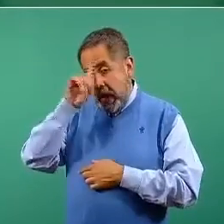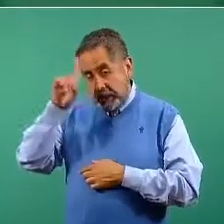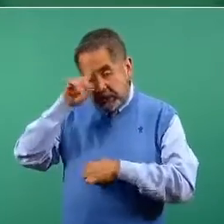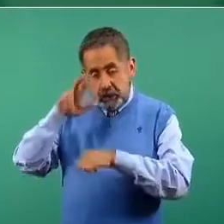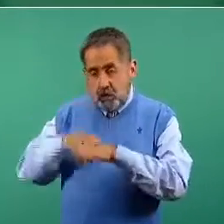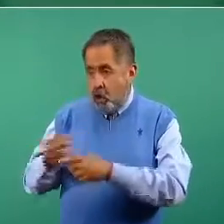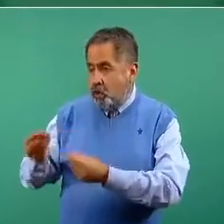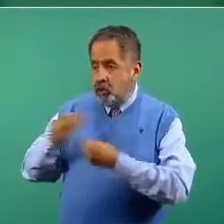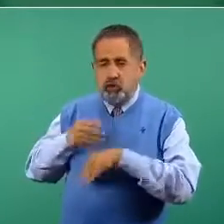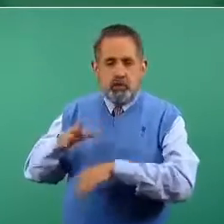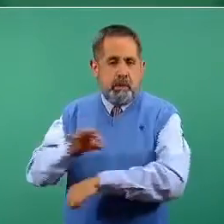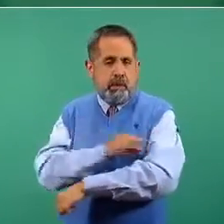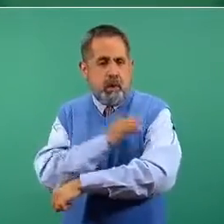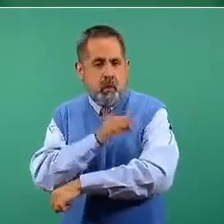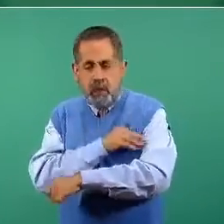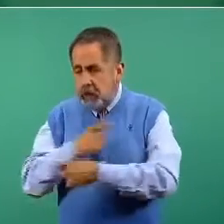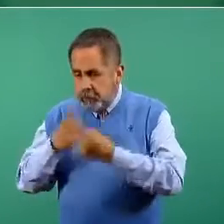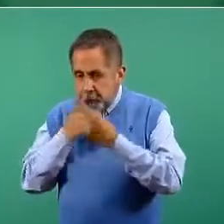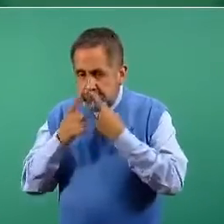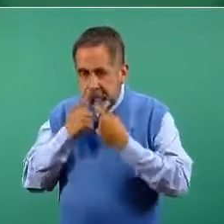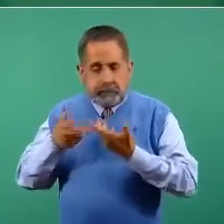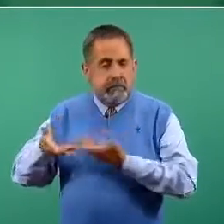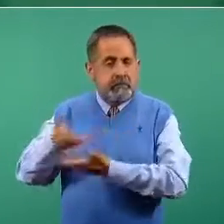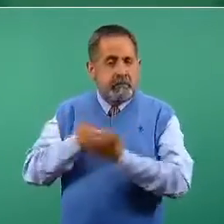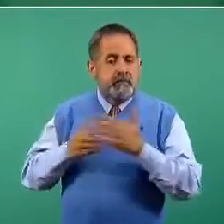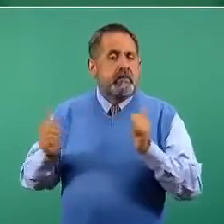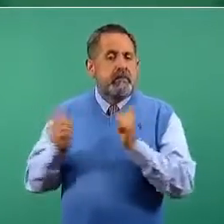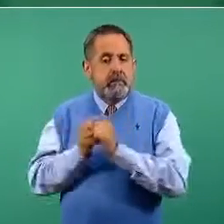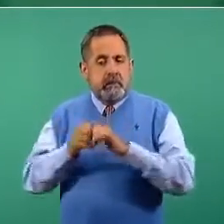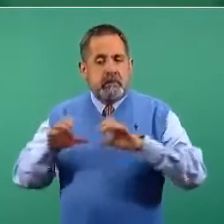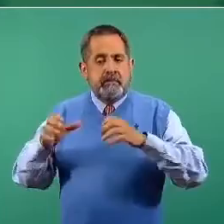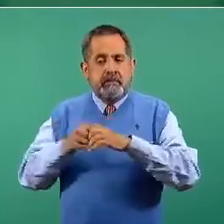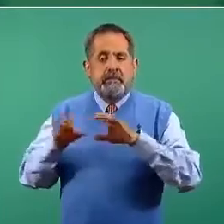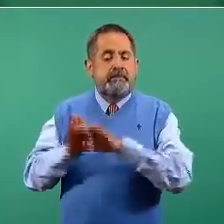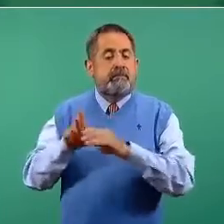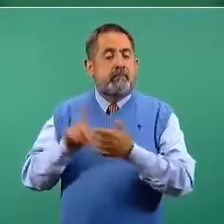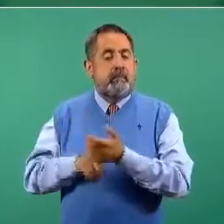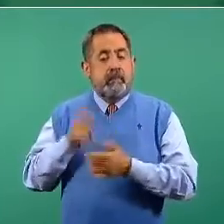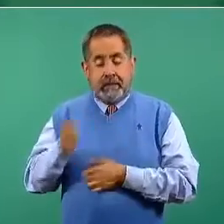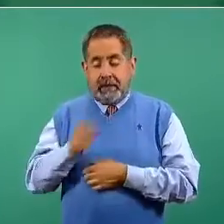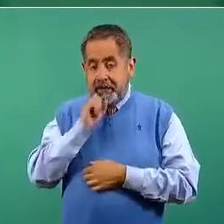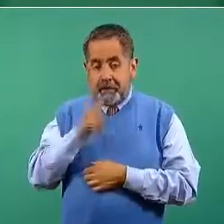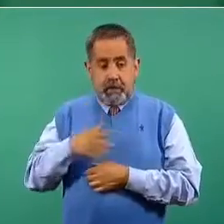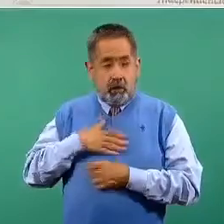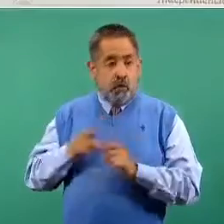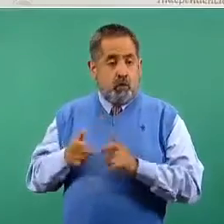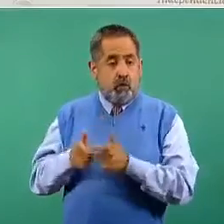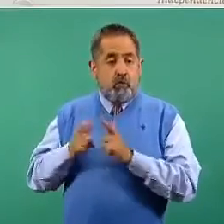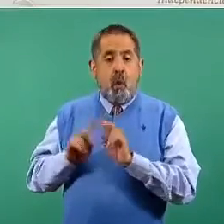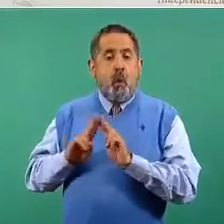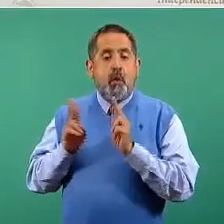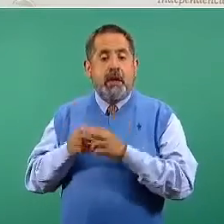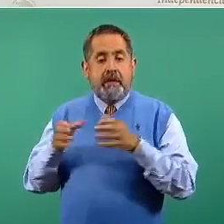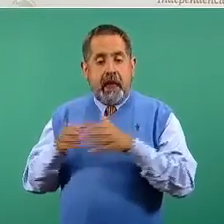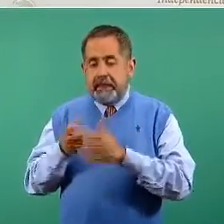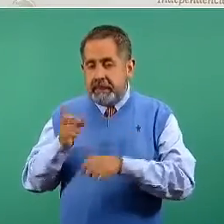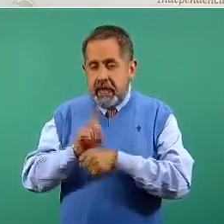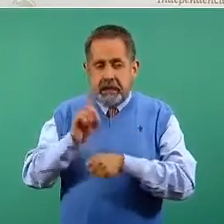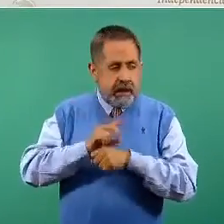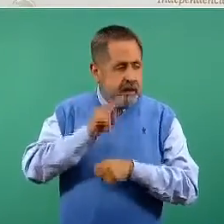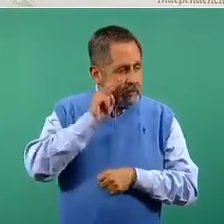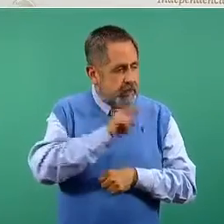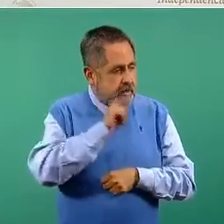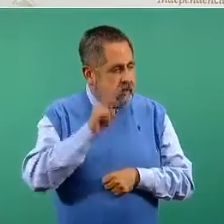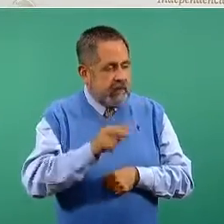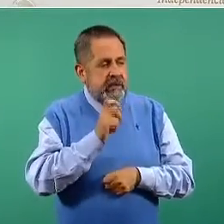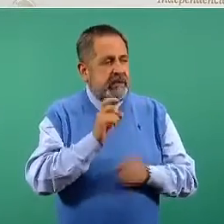en vacunación, conjuntamente con nuestra unidad que está analizando todos los días los ESAVIS,